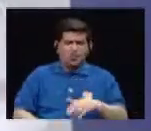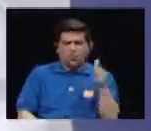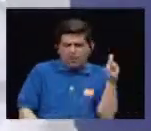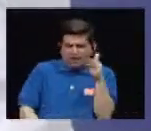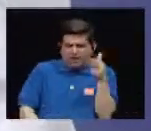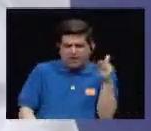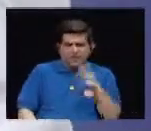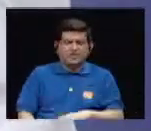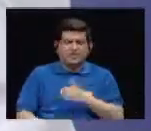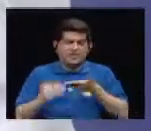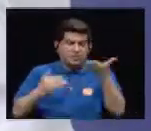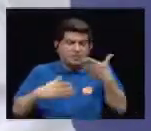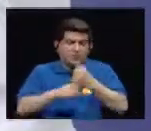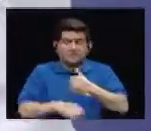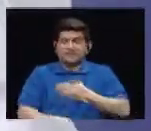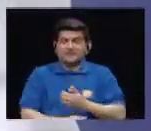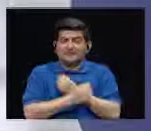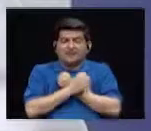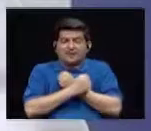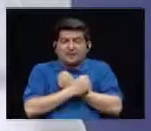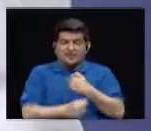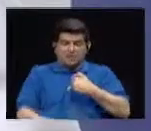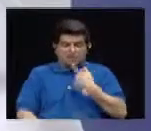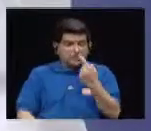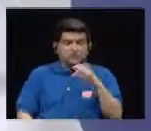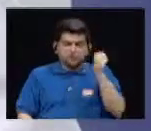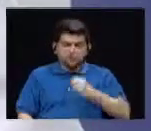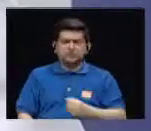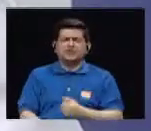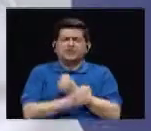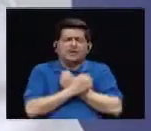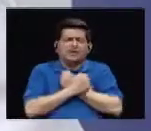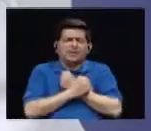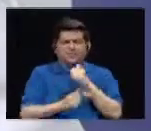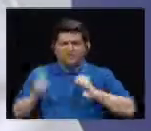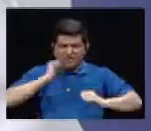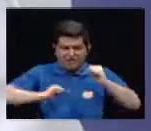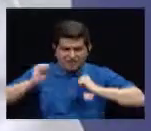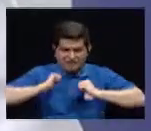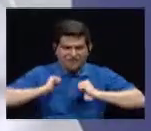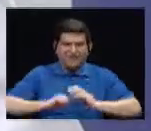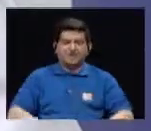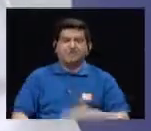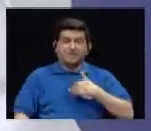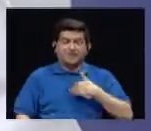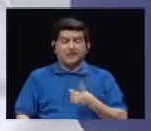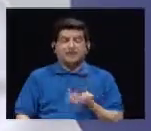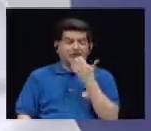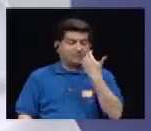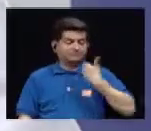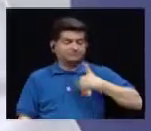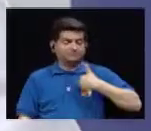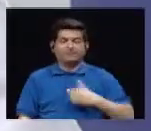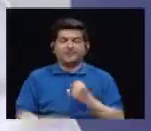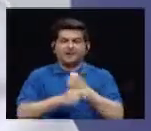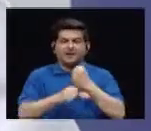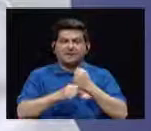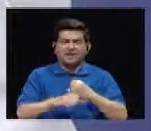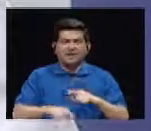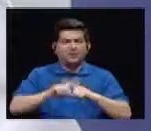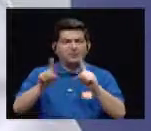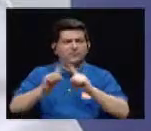cámaras o haciendo las cosas que le apasionan. Yo debo confesar que me apasiona la actuación. Y sí, tuve el privilegio, digamos, de actuar